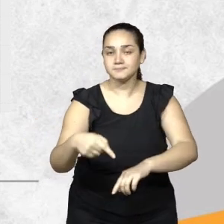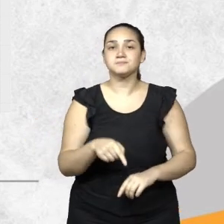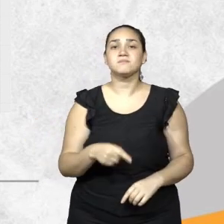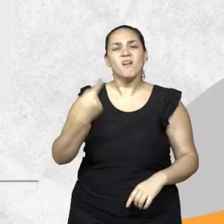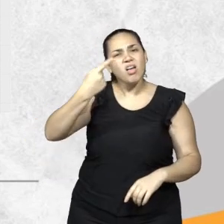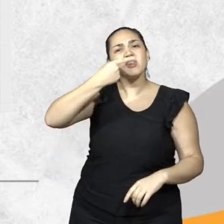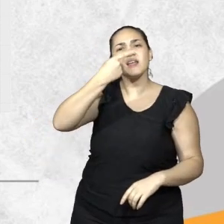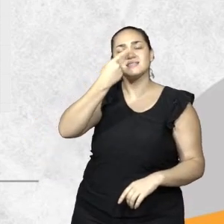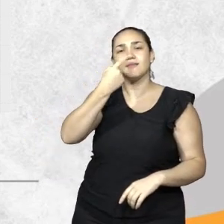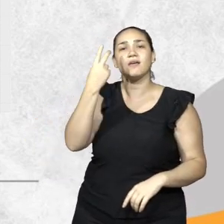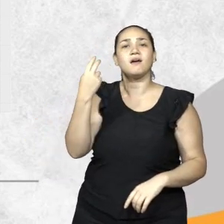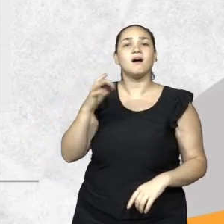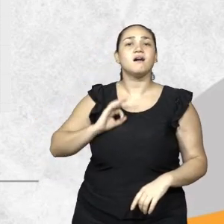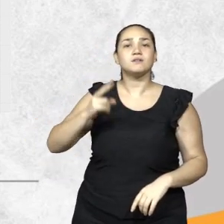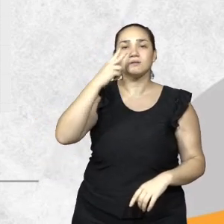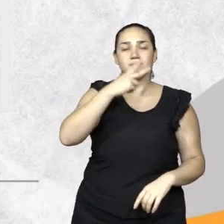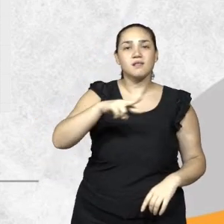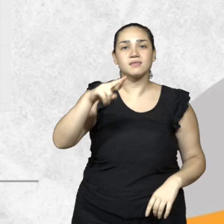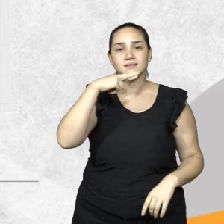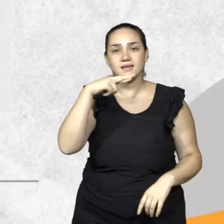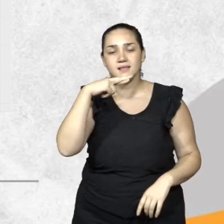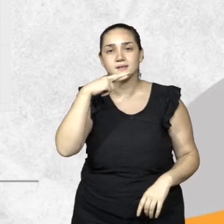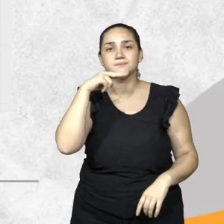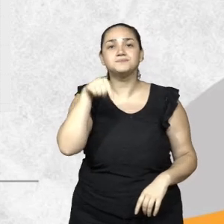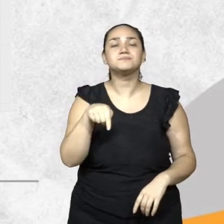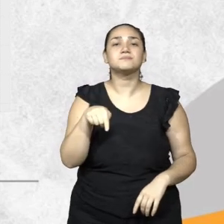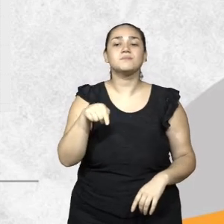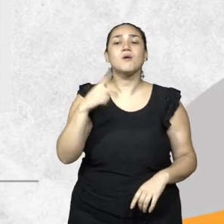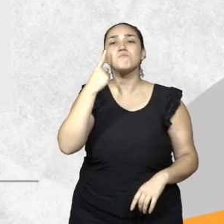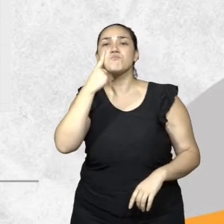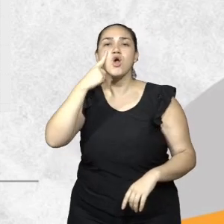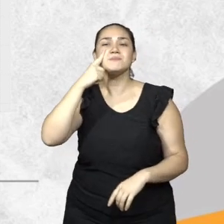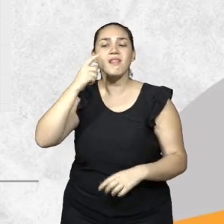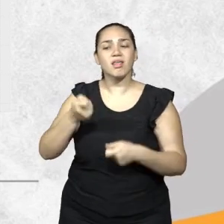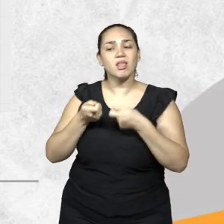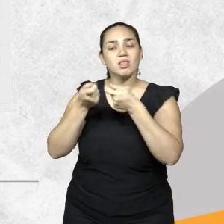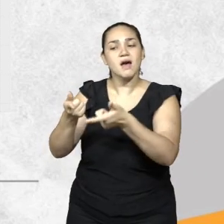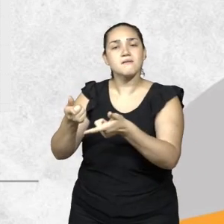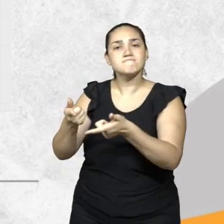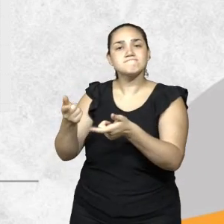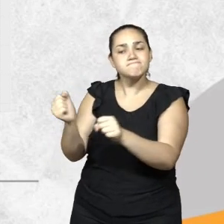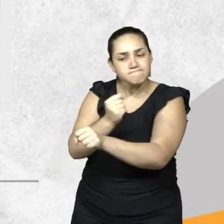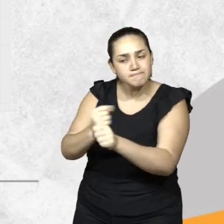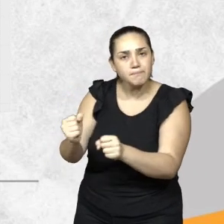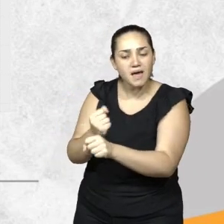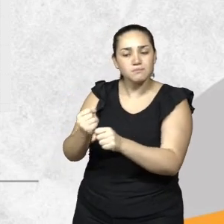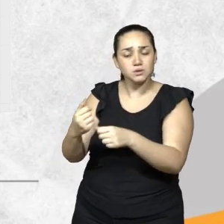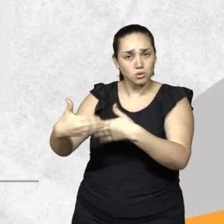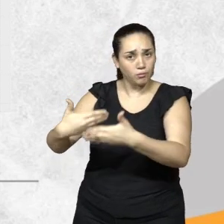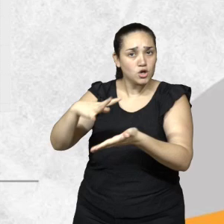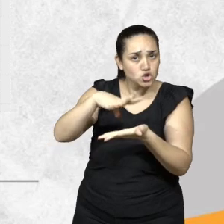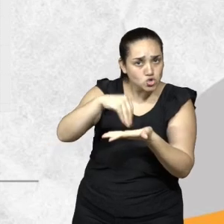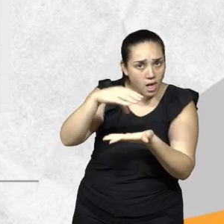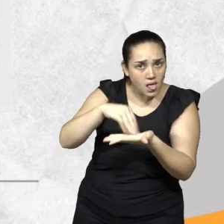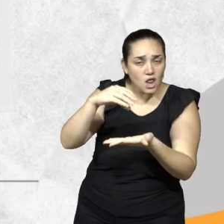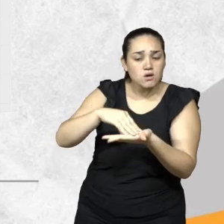del 2017 de la Sala Constitucional de mi país. Una municipalidad otorga un permiso de uso de suelo que lo habilita a